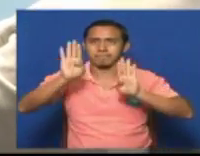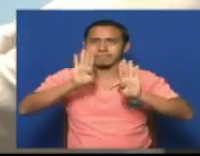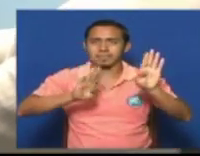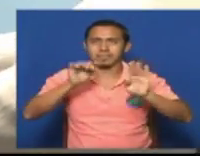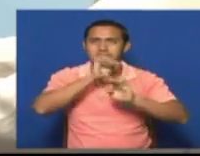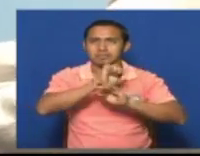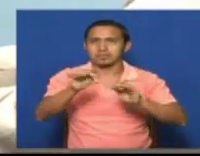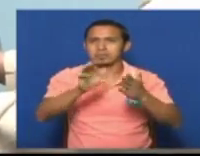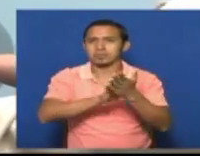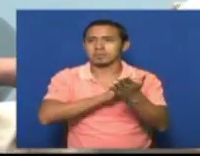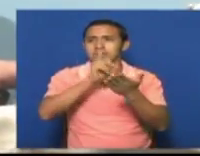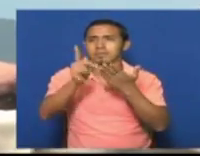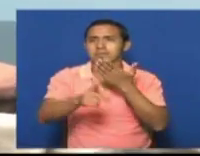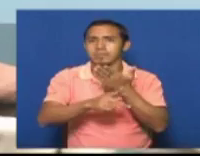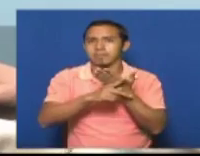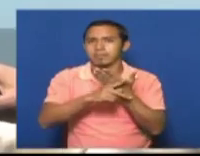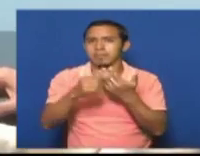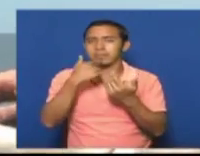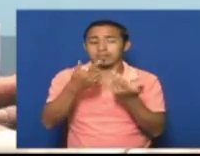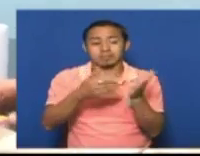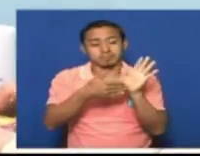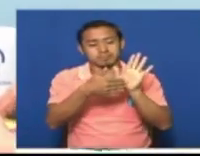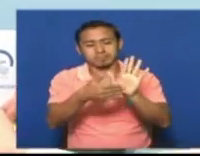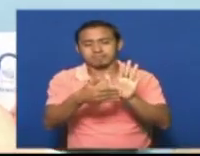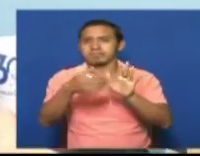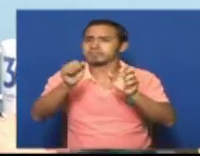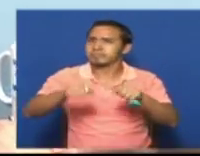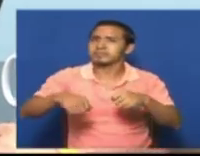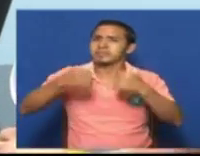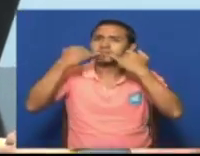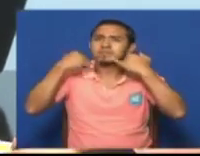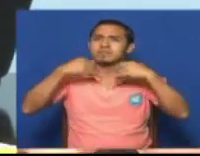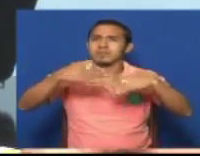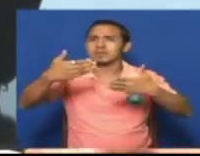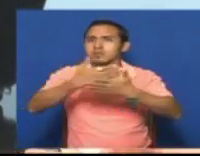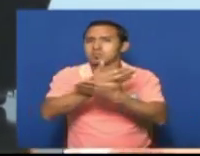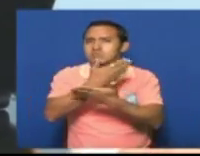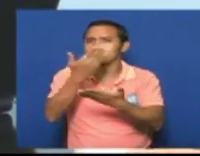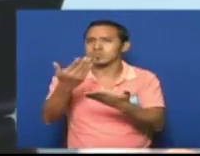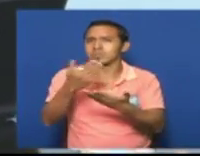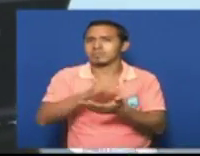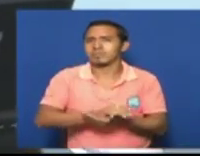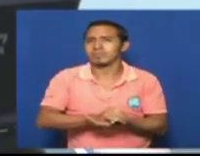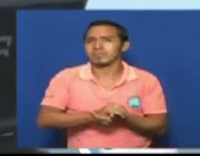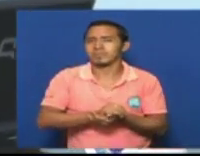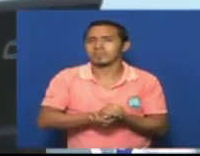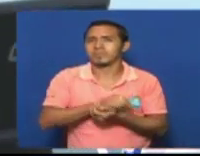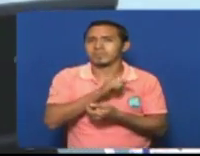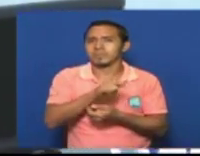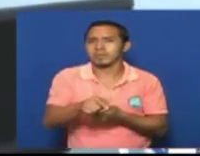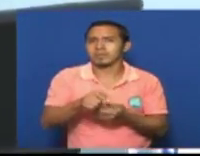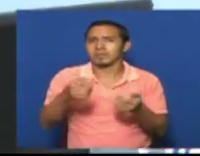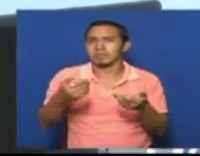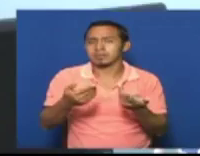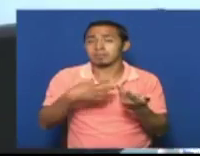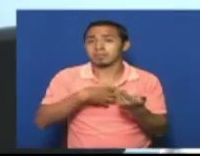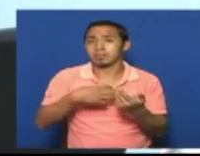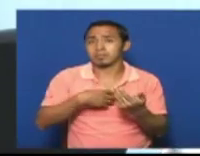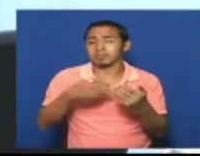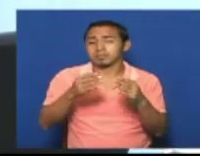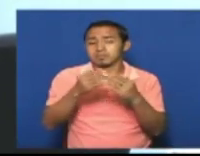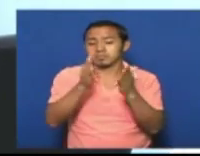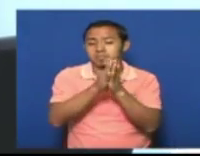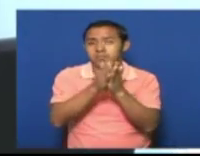programa ya que nos permite dar a conocer las novedades que contiene por supuesto este material